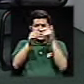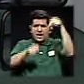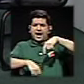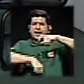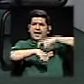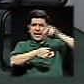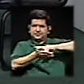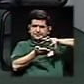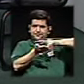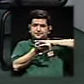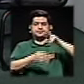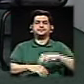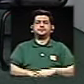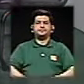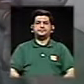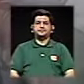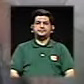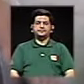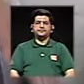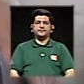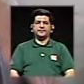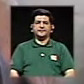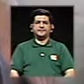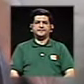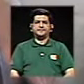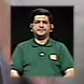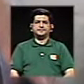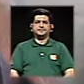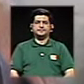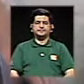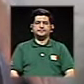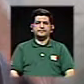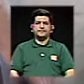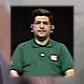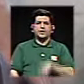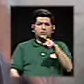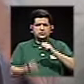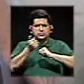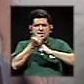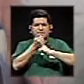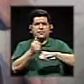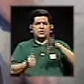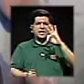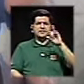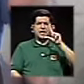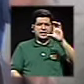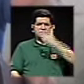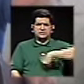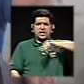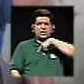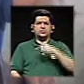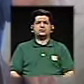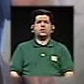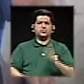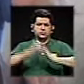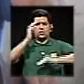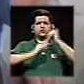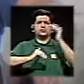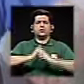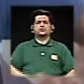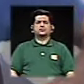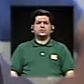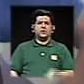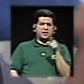era verde ustedes nos apoyan con el tc y nosotros les construimos